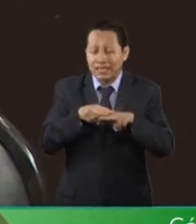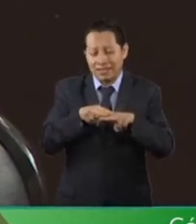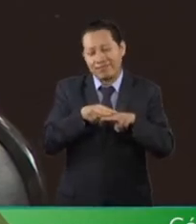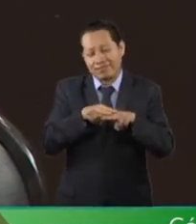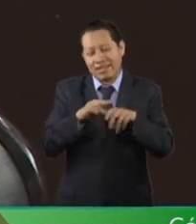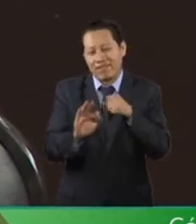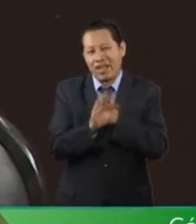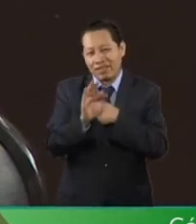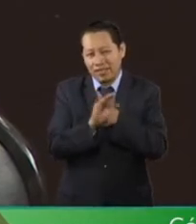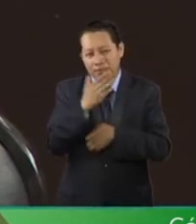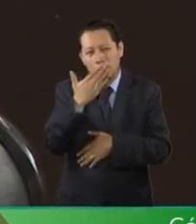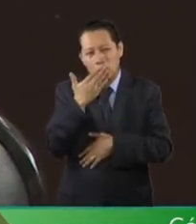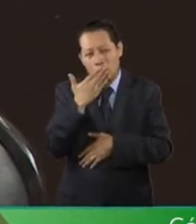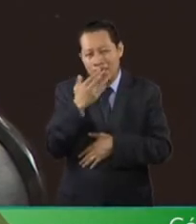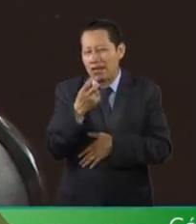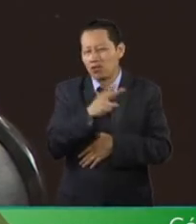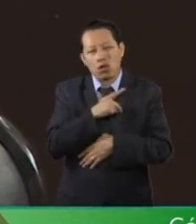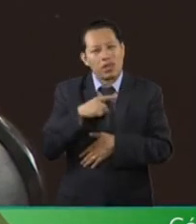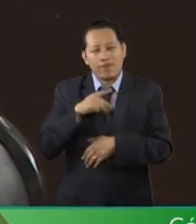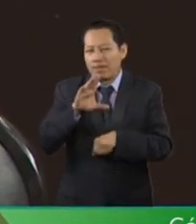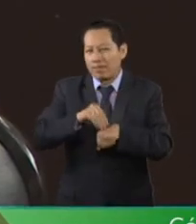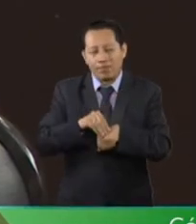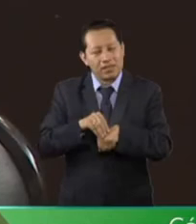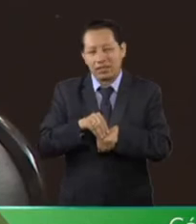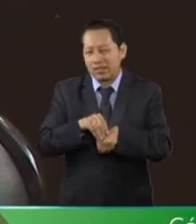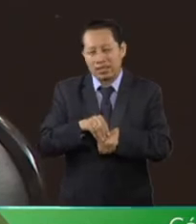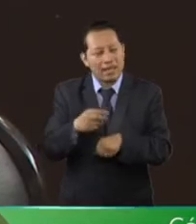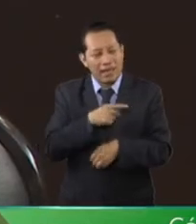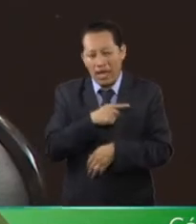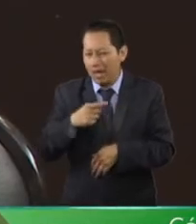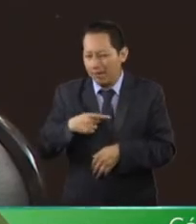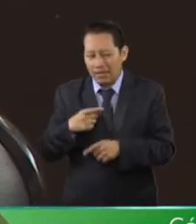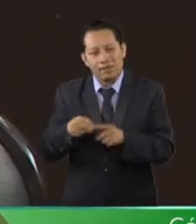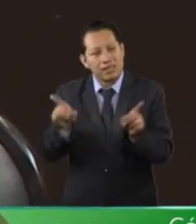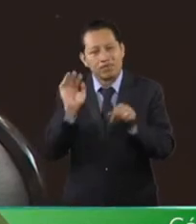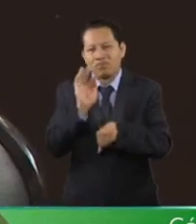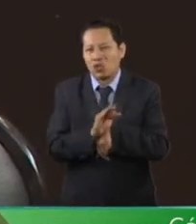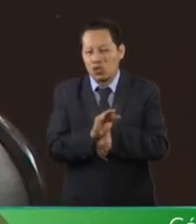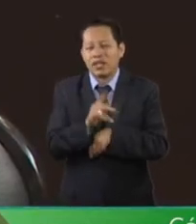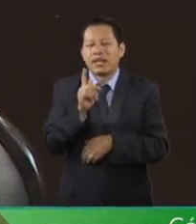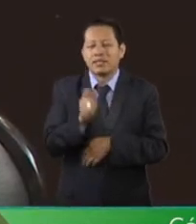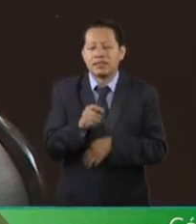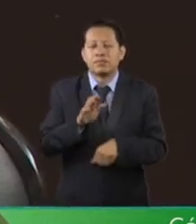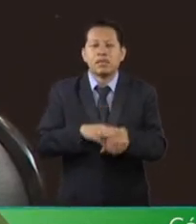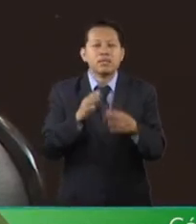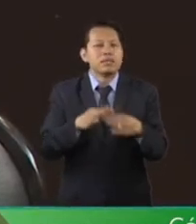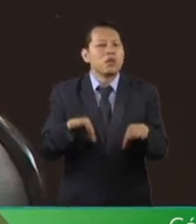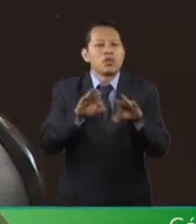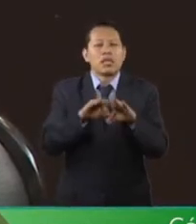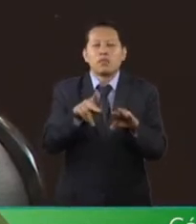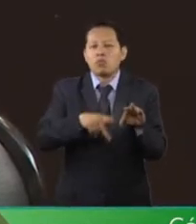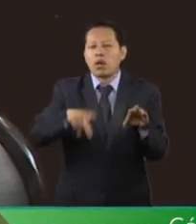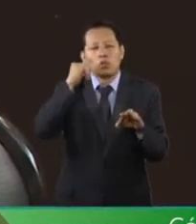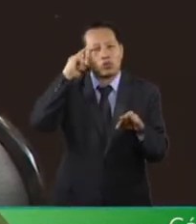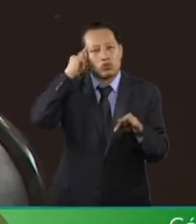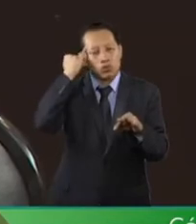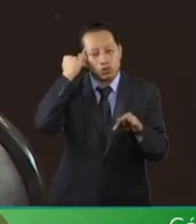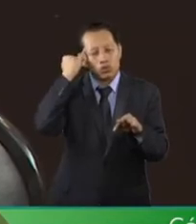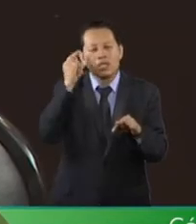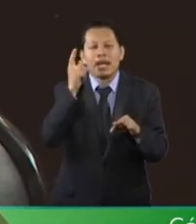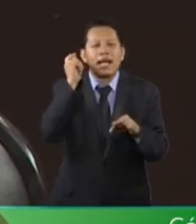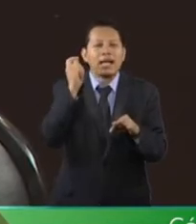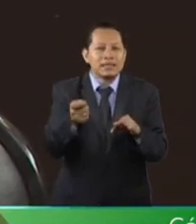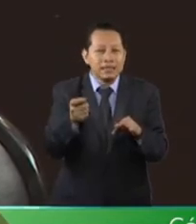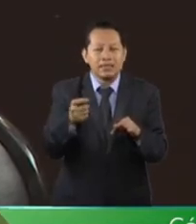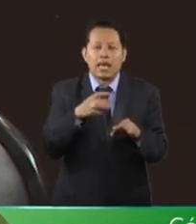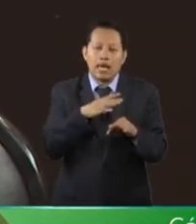debería permitir y que en esta reforma tenemos que proteger. El elemento principal de nuestros pueblos originarios es